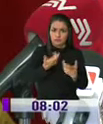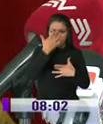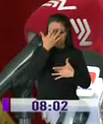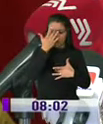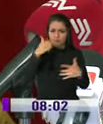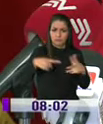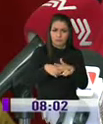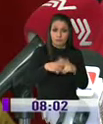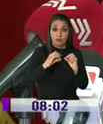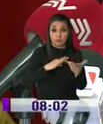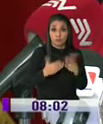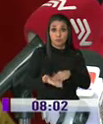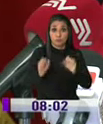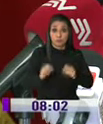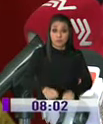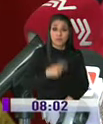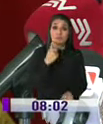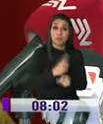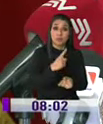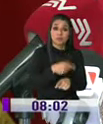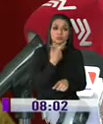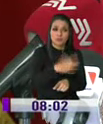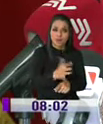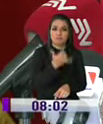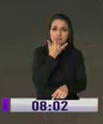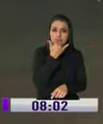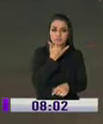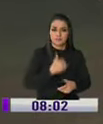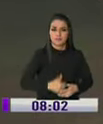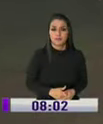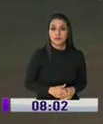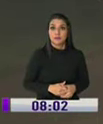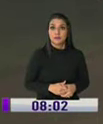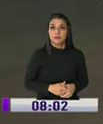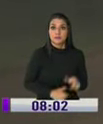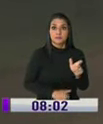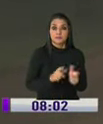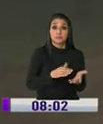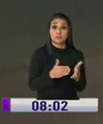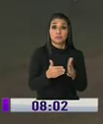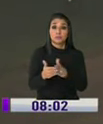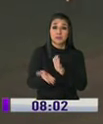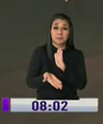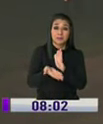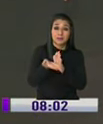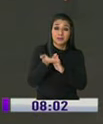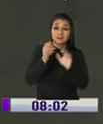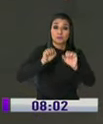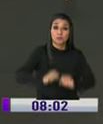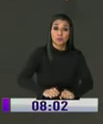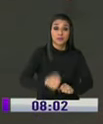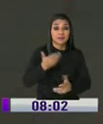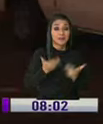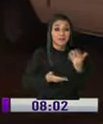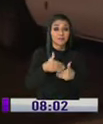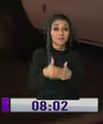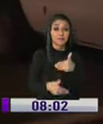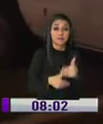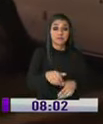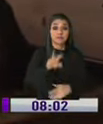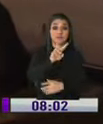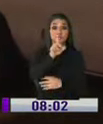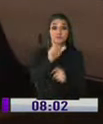muerte. En ese momento ya es un delito. Así el número de fallecidos podría incrementarse con el pasar de las horas. Hay 21 pacientes